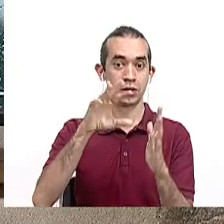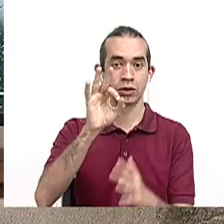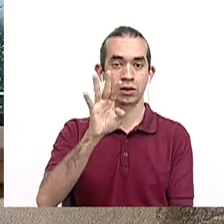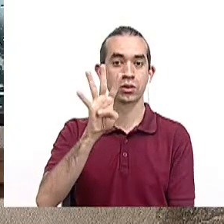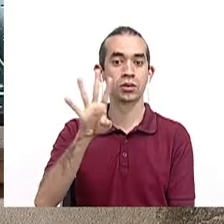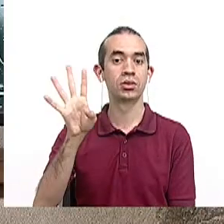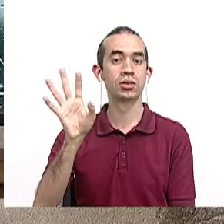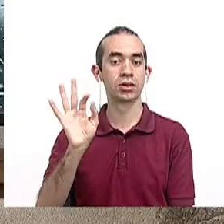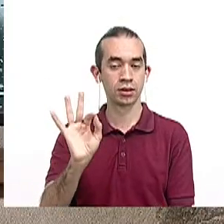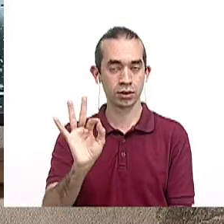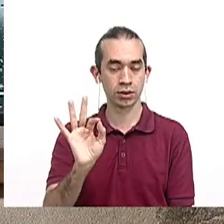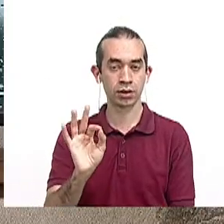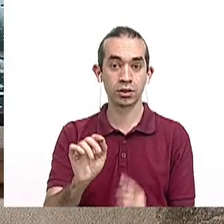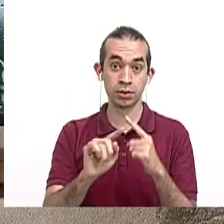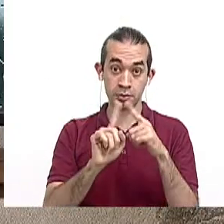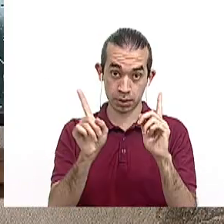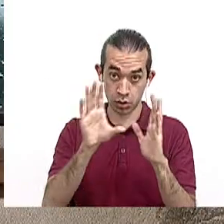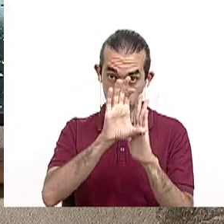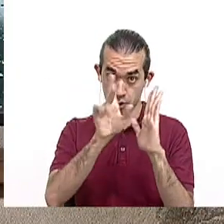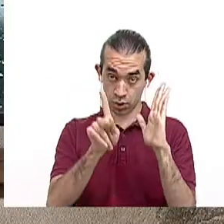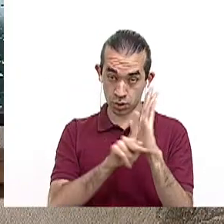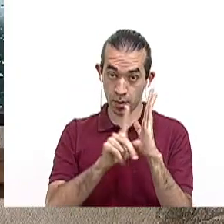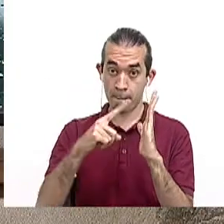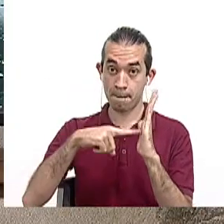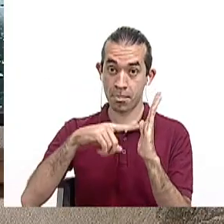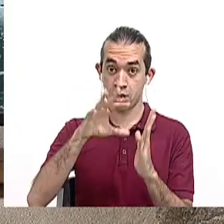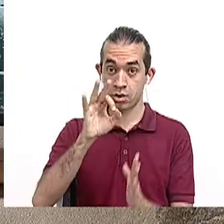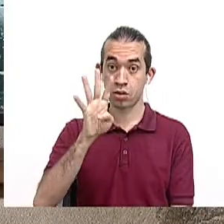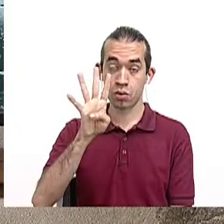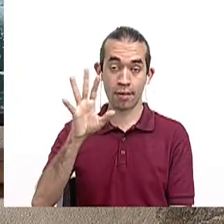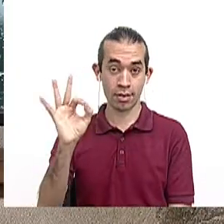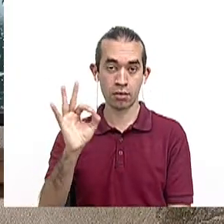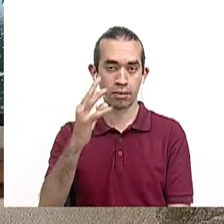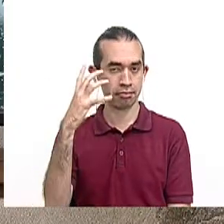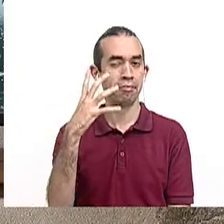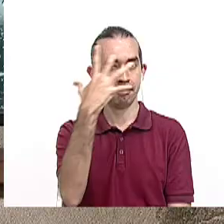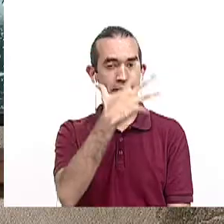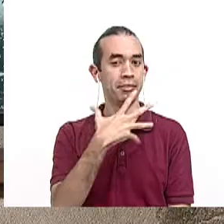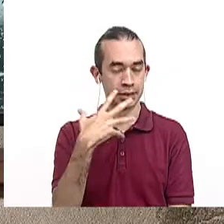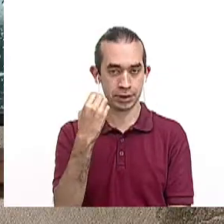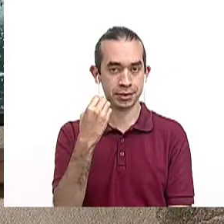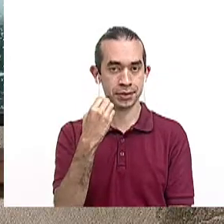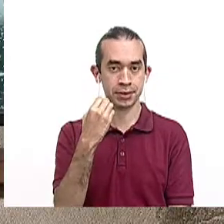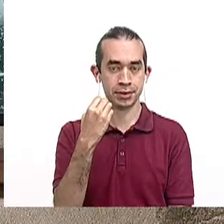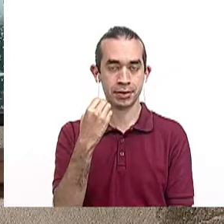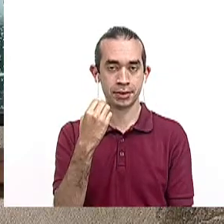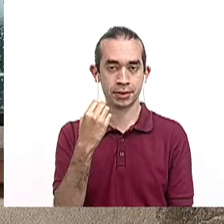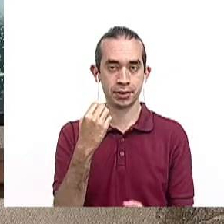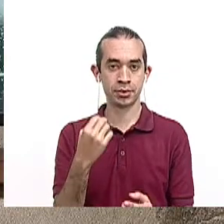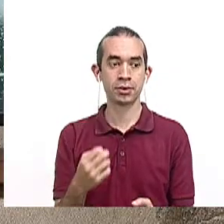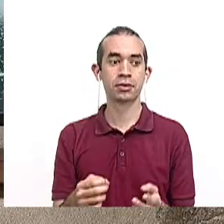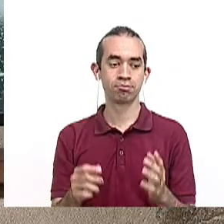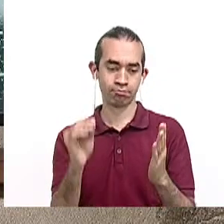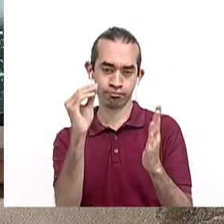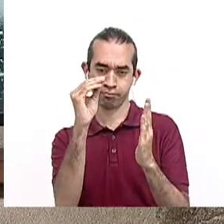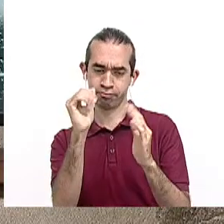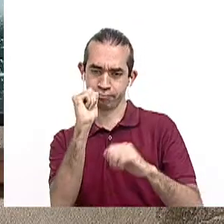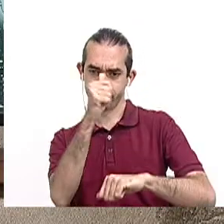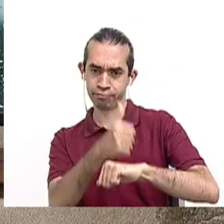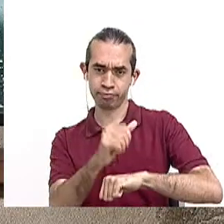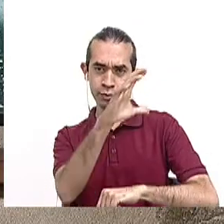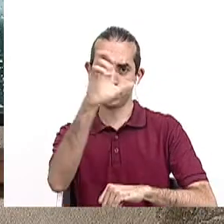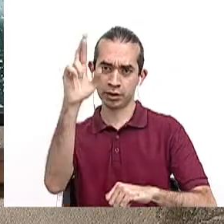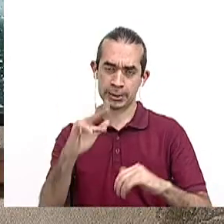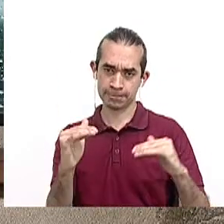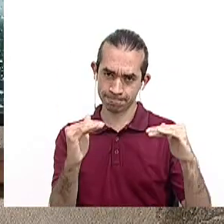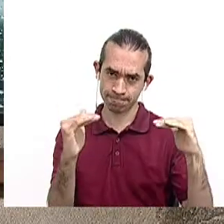obstante, la Constitución del 49, maravillosa, y que logró construir una Costa Rica más equitativa